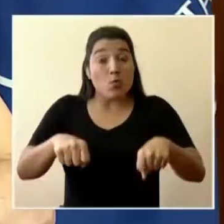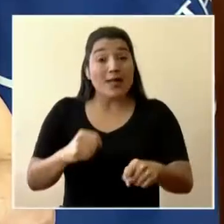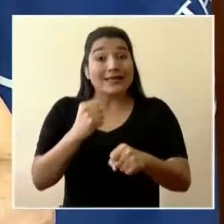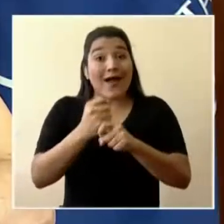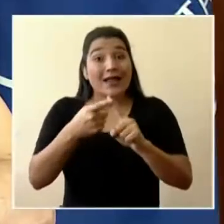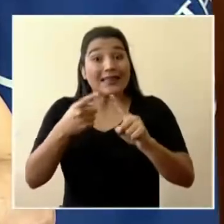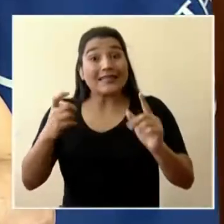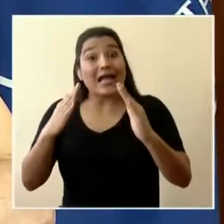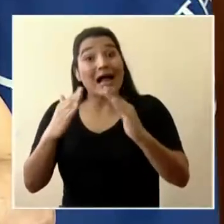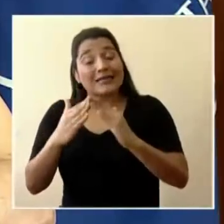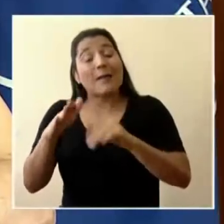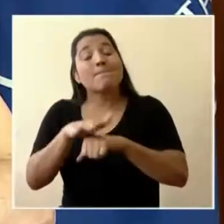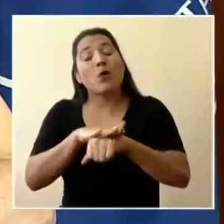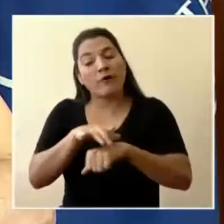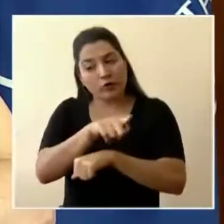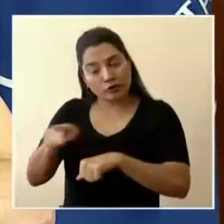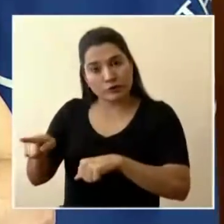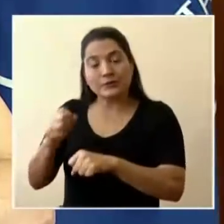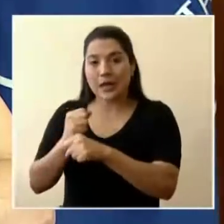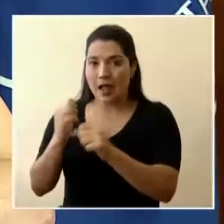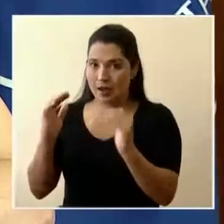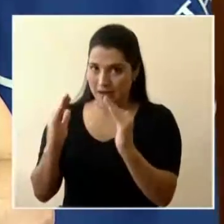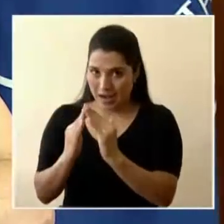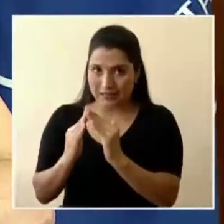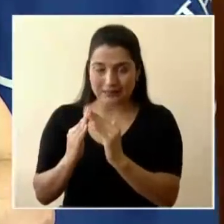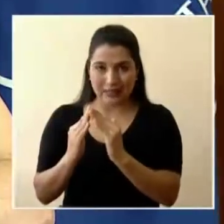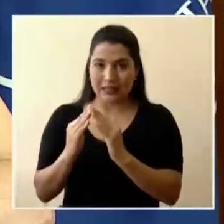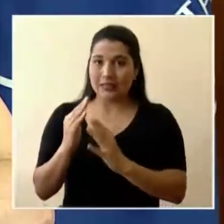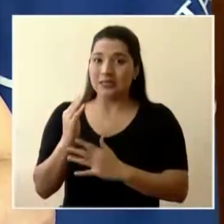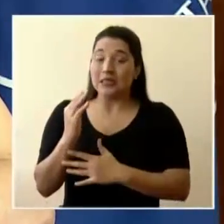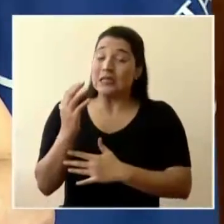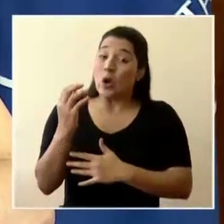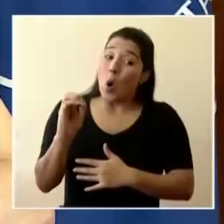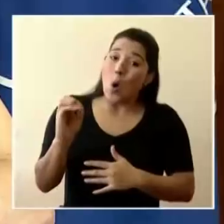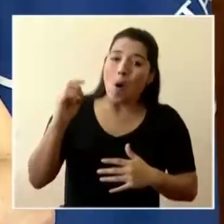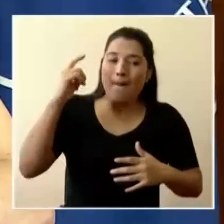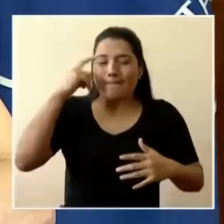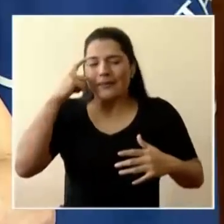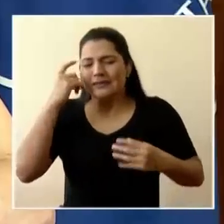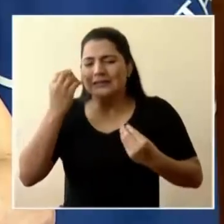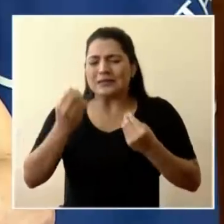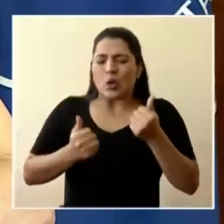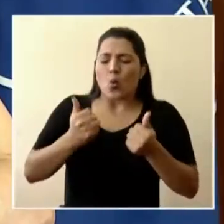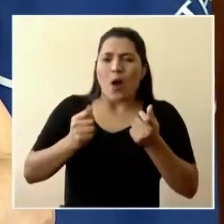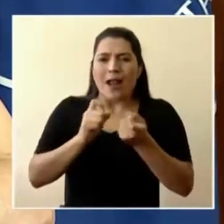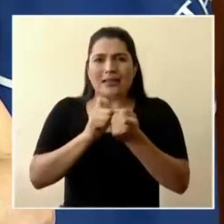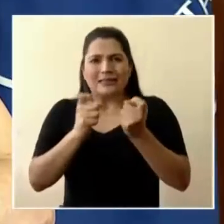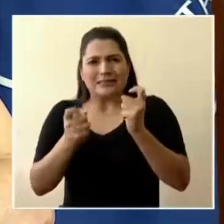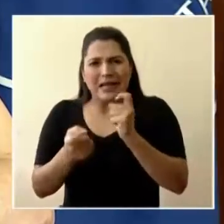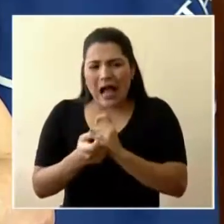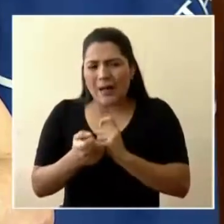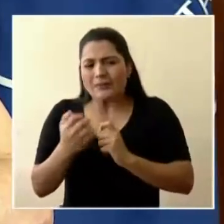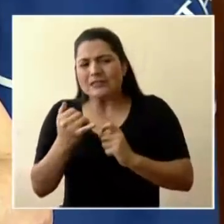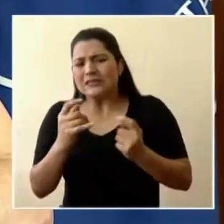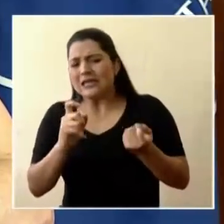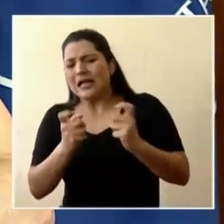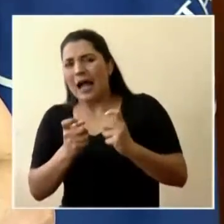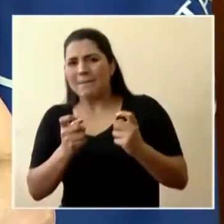favor que lo asuman, incluso valoren hasta cambiar eventualmente mientras pasa el riesgo máximo las funciones para que puedan